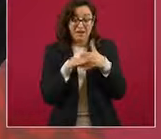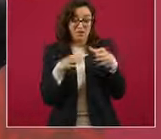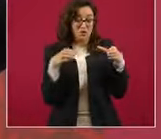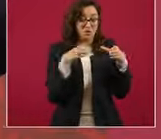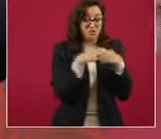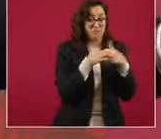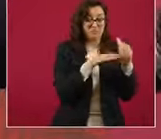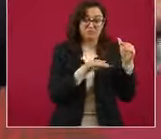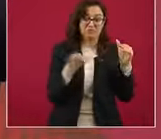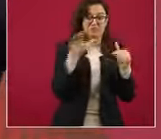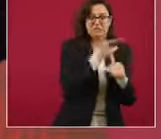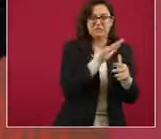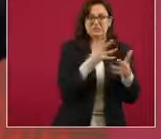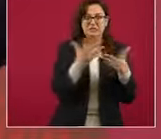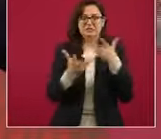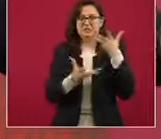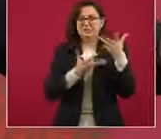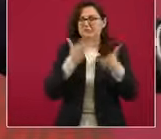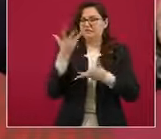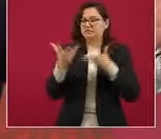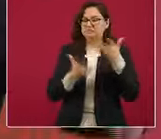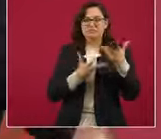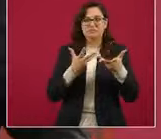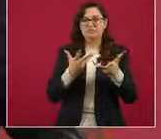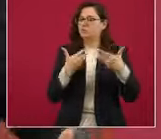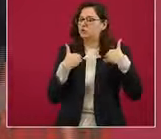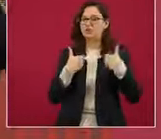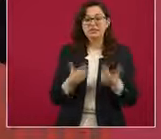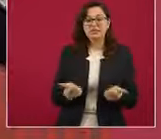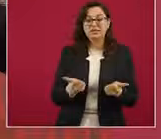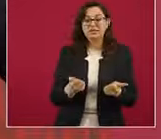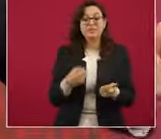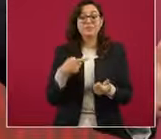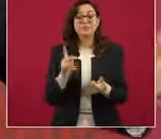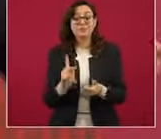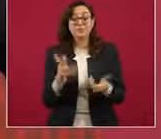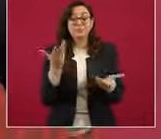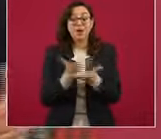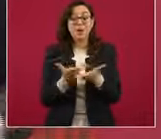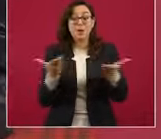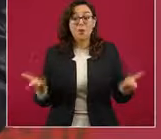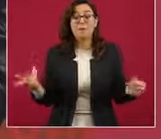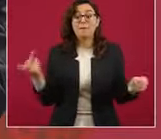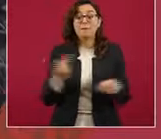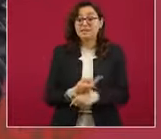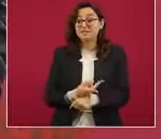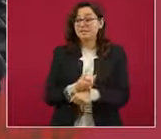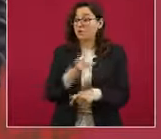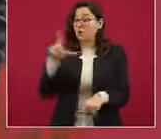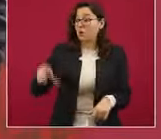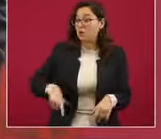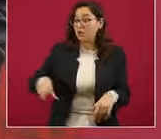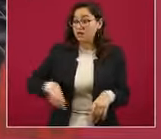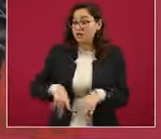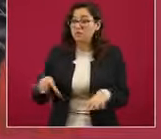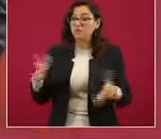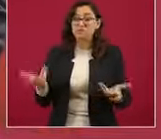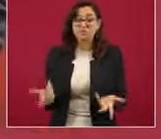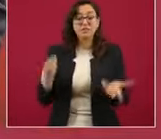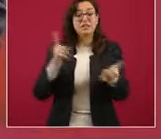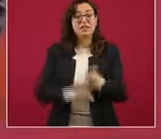vamos a llevar a cabo la transformación. ¿Con quién? ¿Dónde están los servidores públicos que